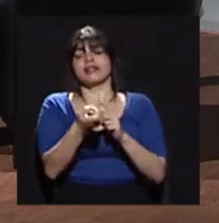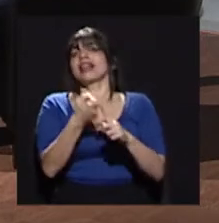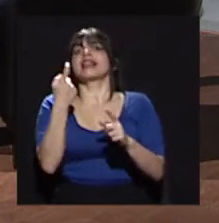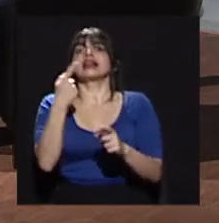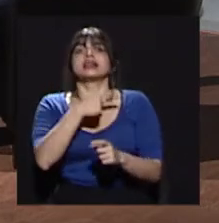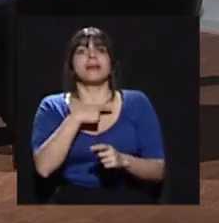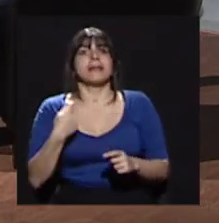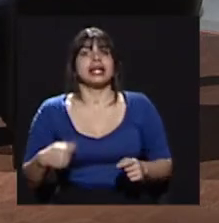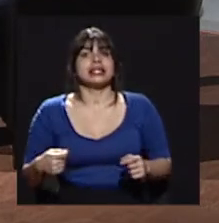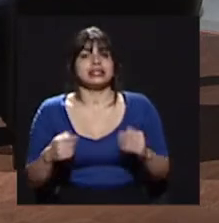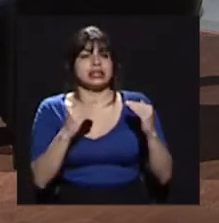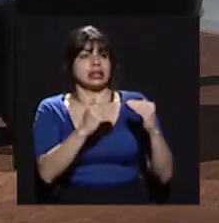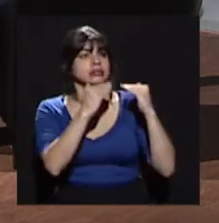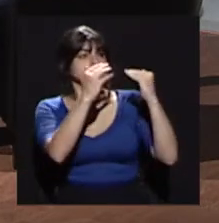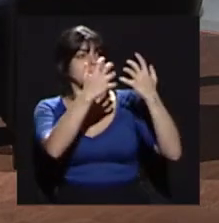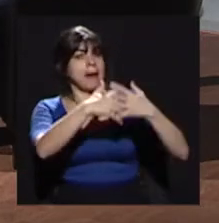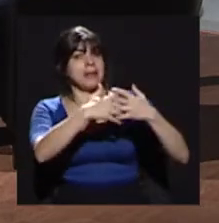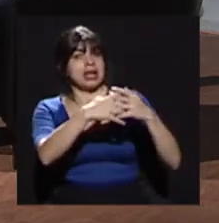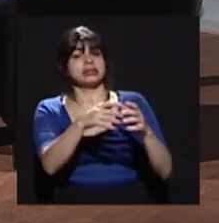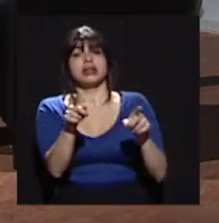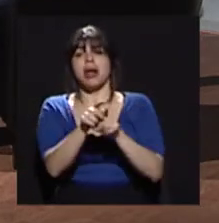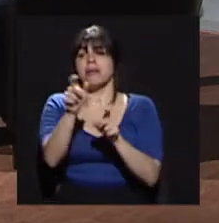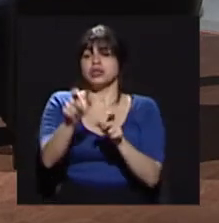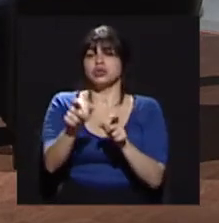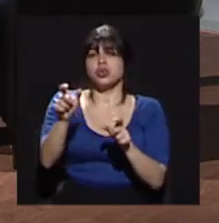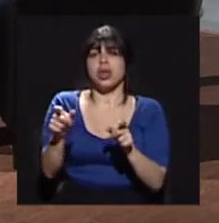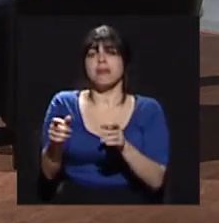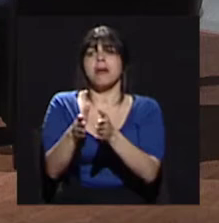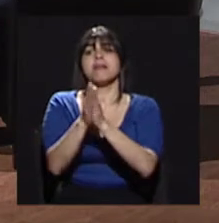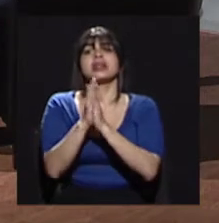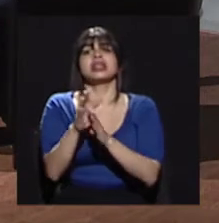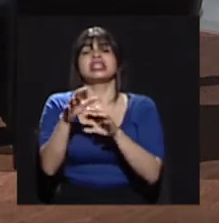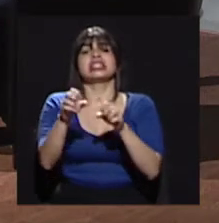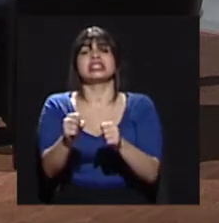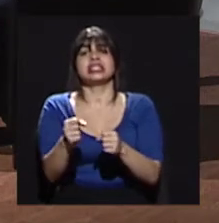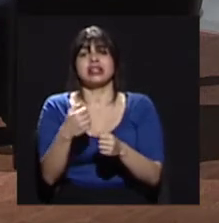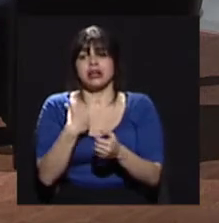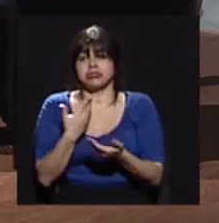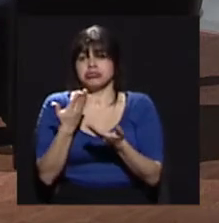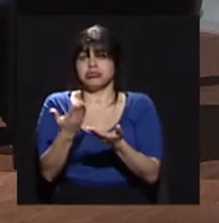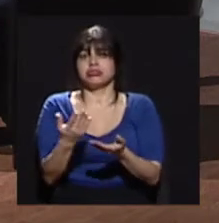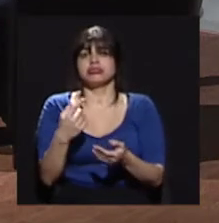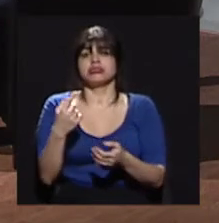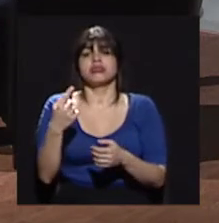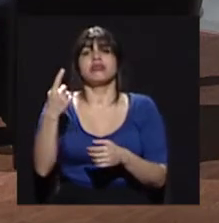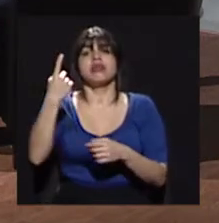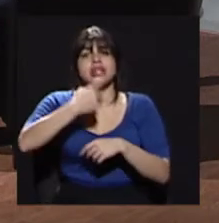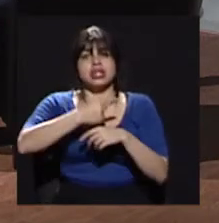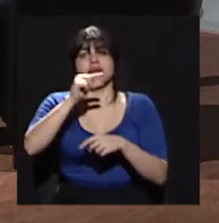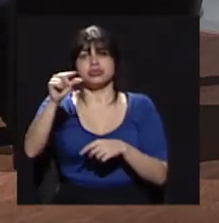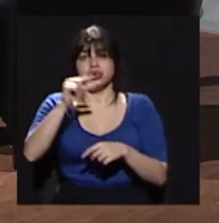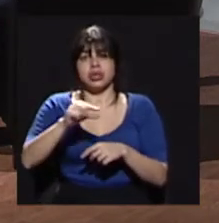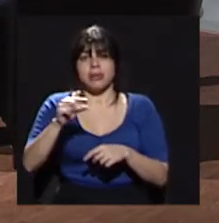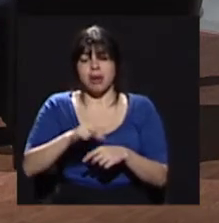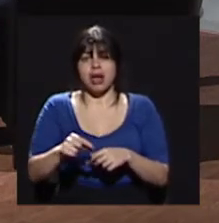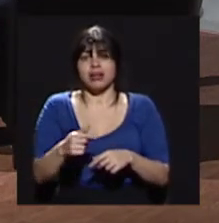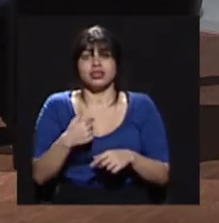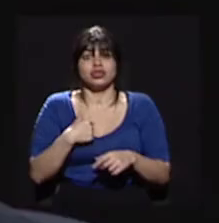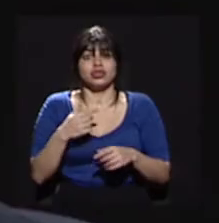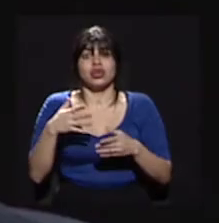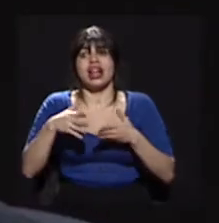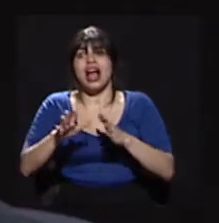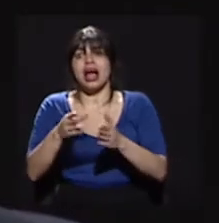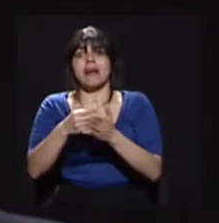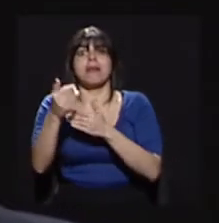presidentes de las cúpulas empresariales hasta ciudadanos o ciudadanos que me piden cita y a quienes la concedemos varios días por semana todo esto es la calle